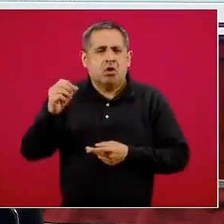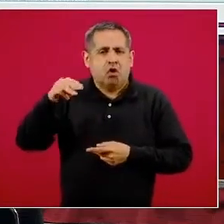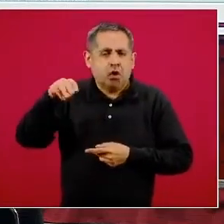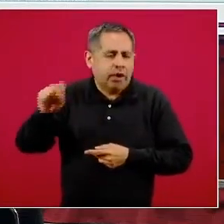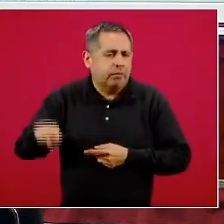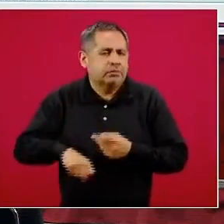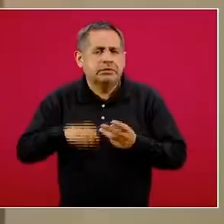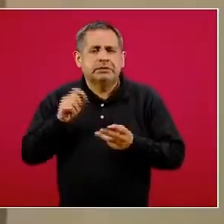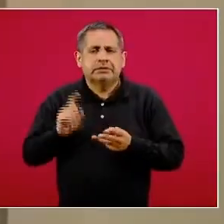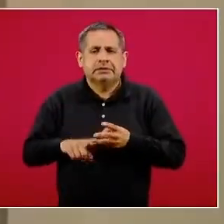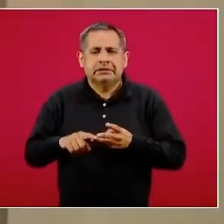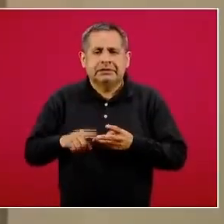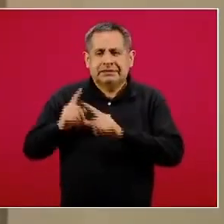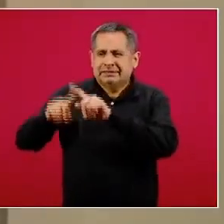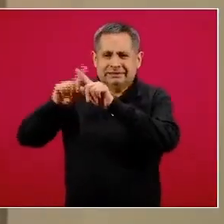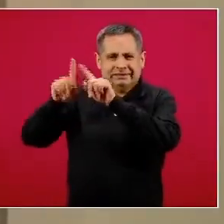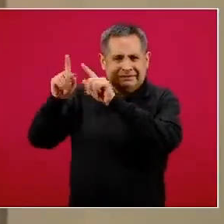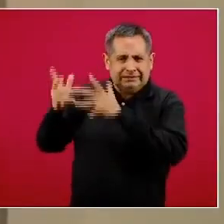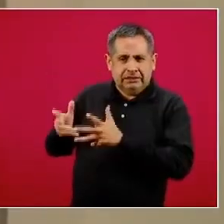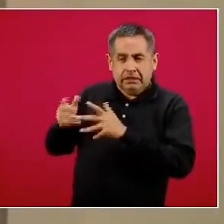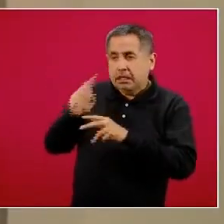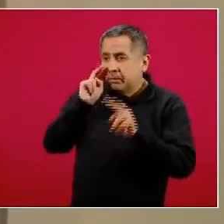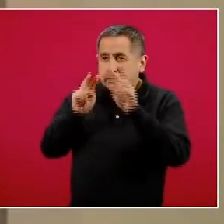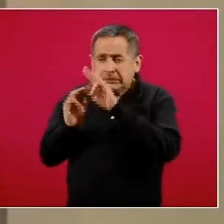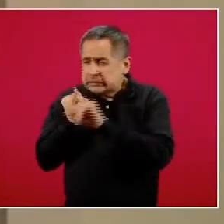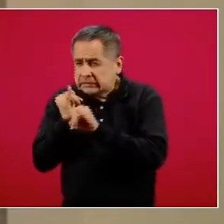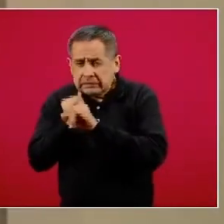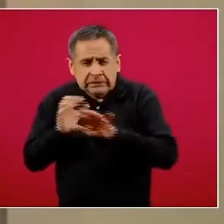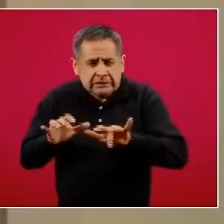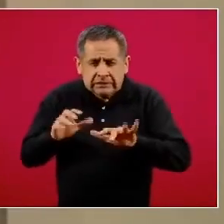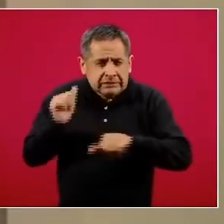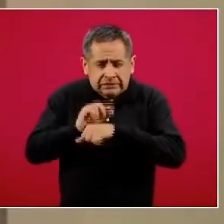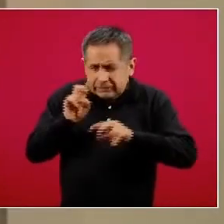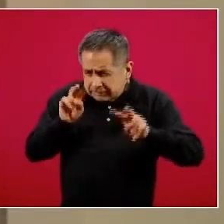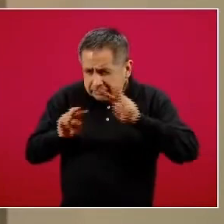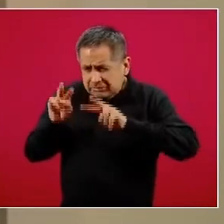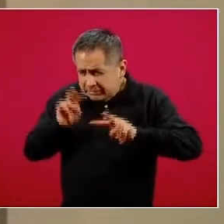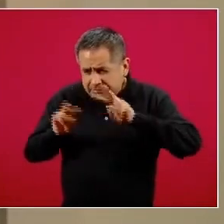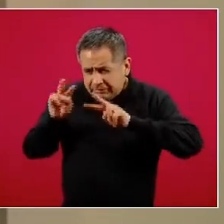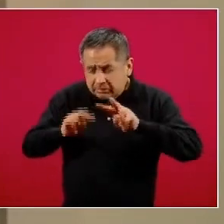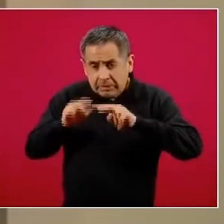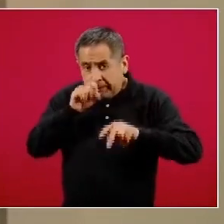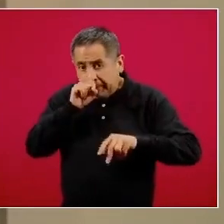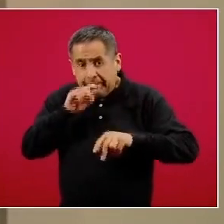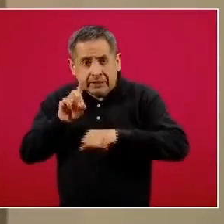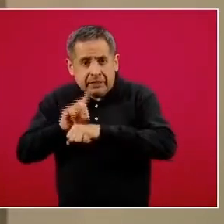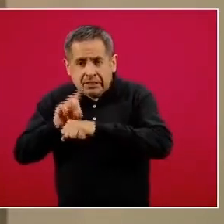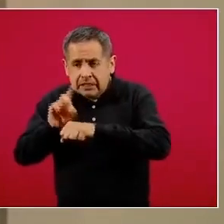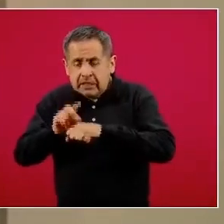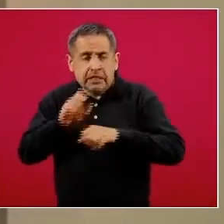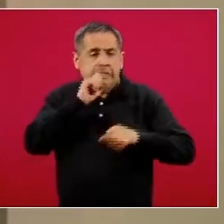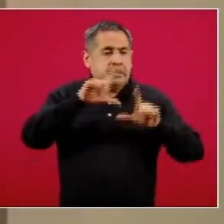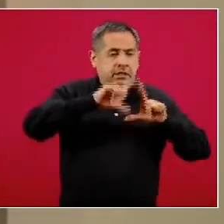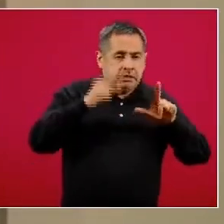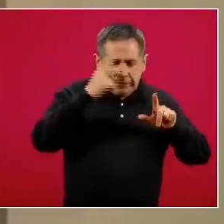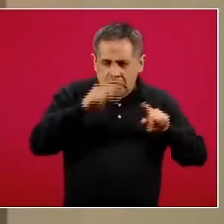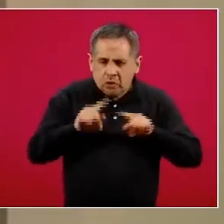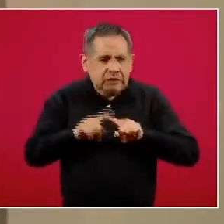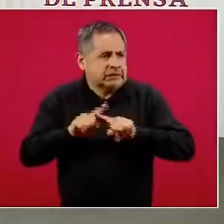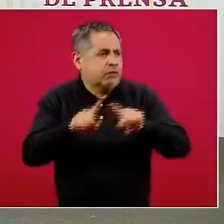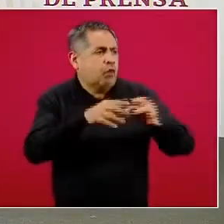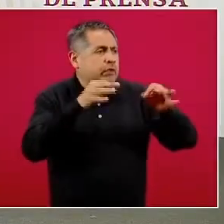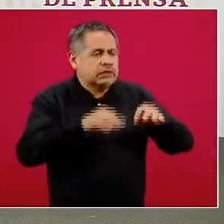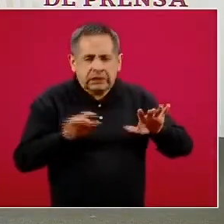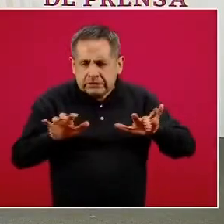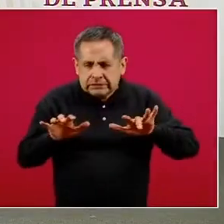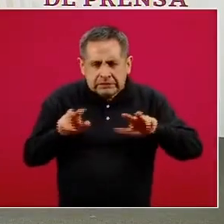Salud, etcétera. También nos basamos en información nacional que tiene que ver con el monitoreo a través de instancias